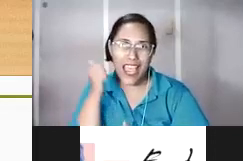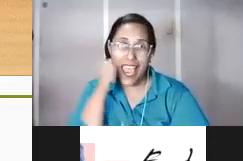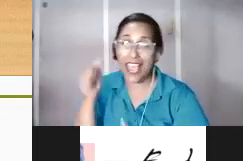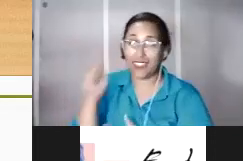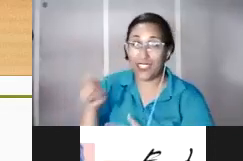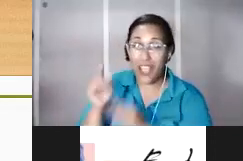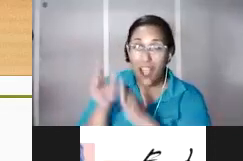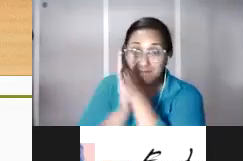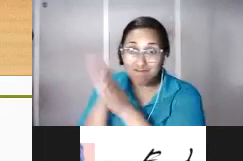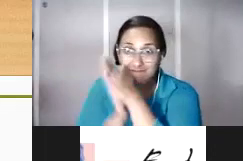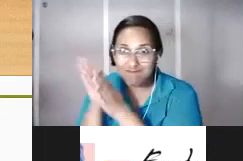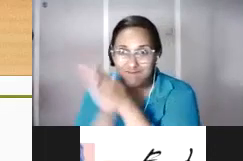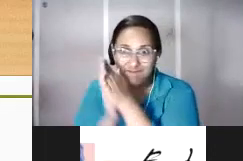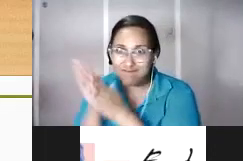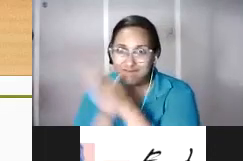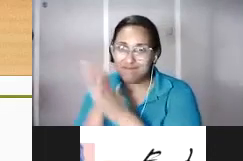interesantísimo,